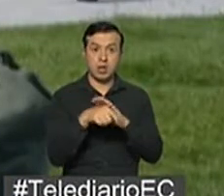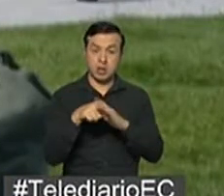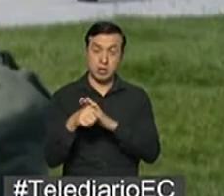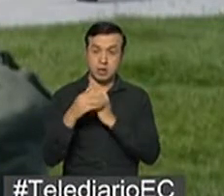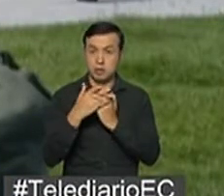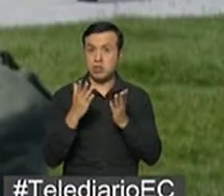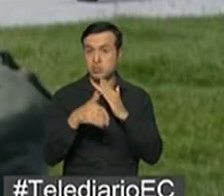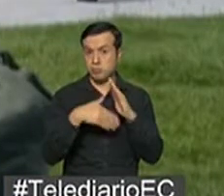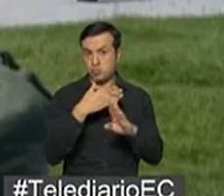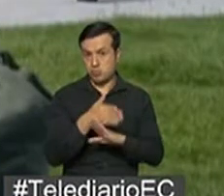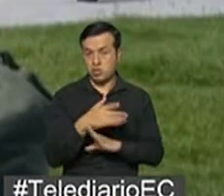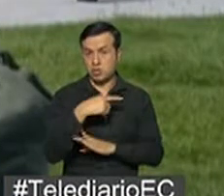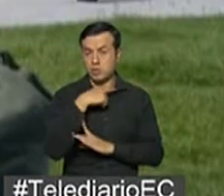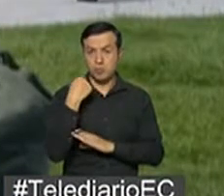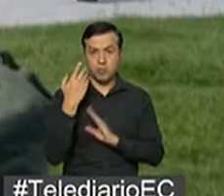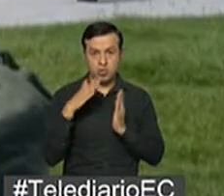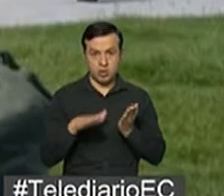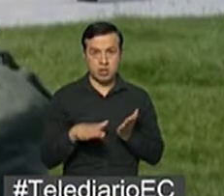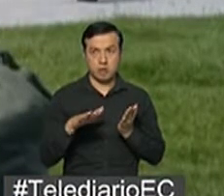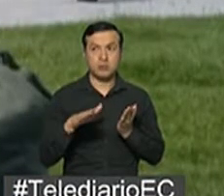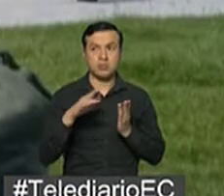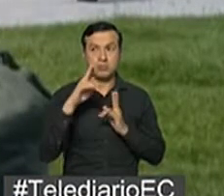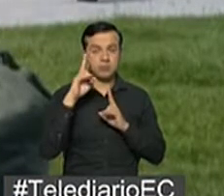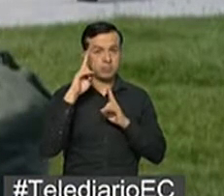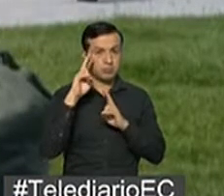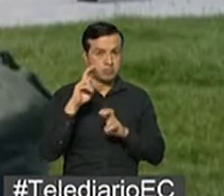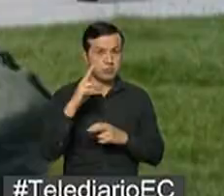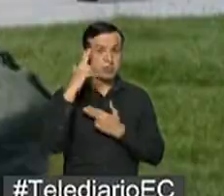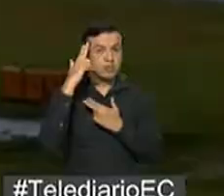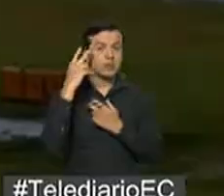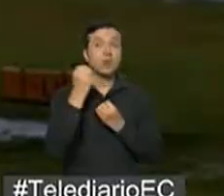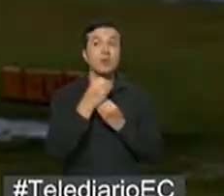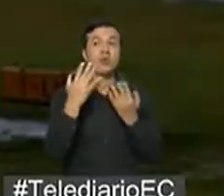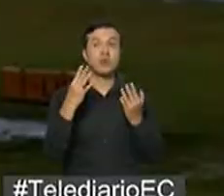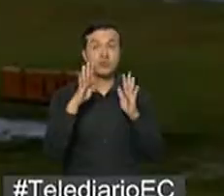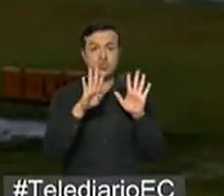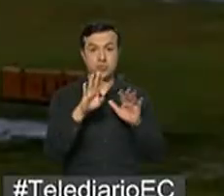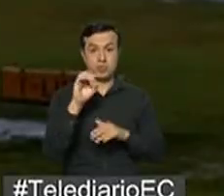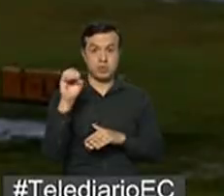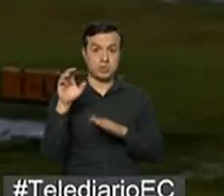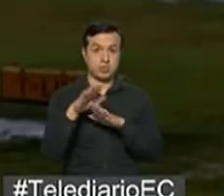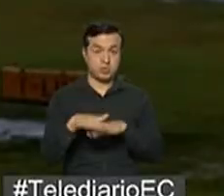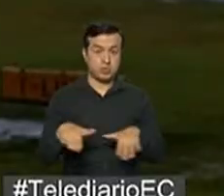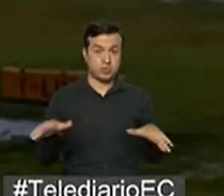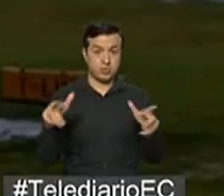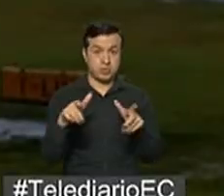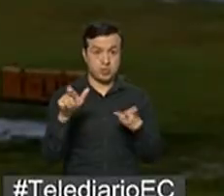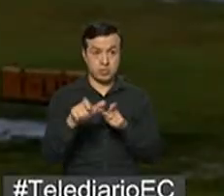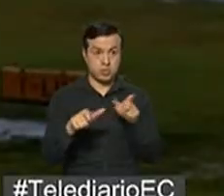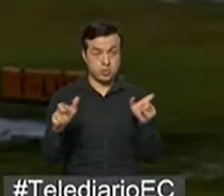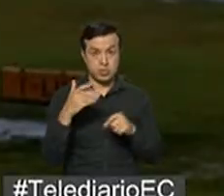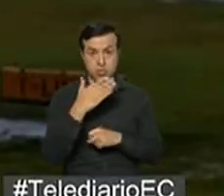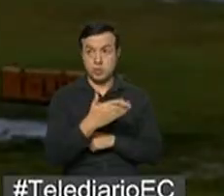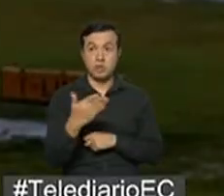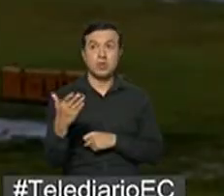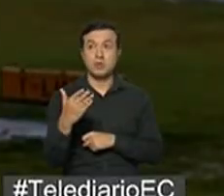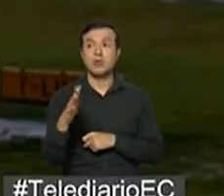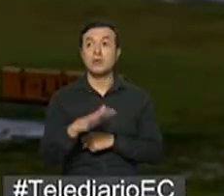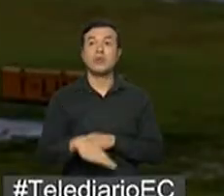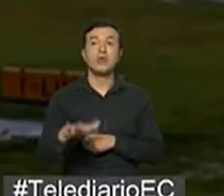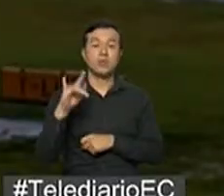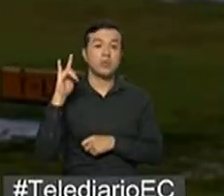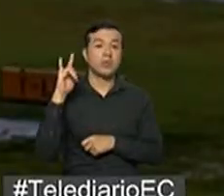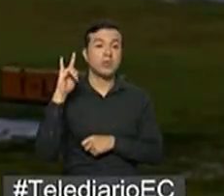como respuesta a esta acción el pentágono suspendió el entrenamiento militar de los cerca de 900 estudiantes de esta nacionalidad que se encuentran repartidos en las bases militares